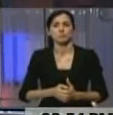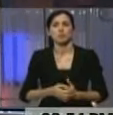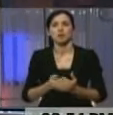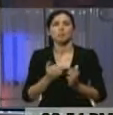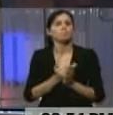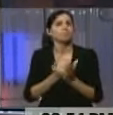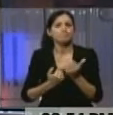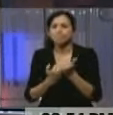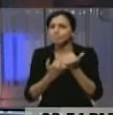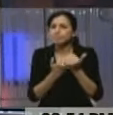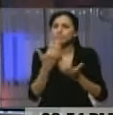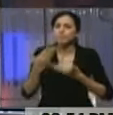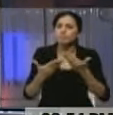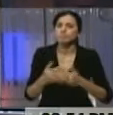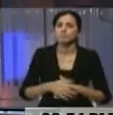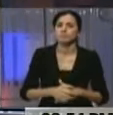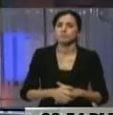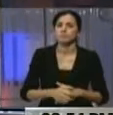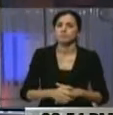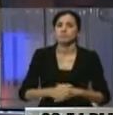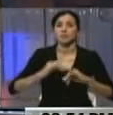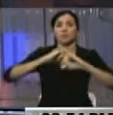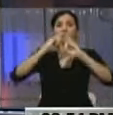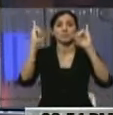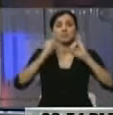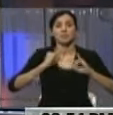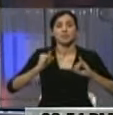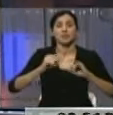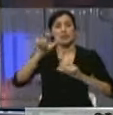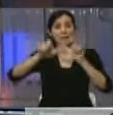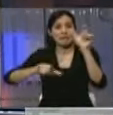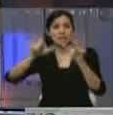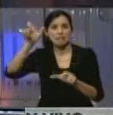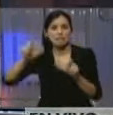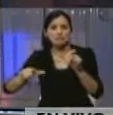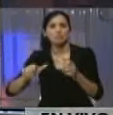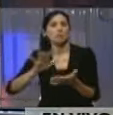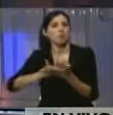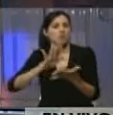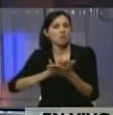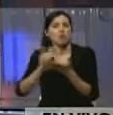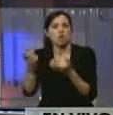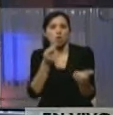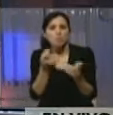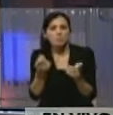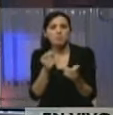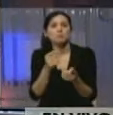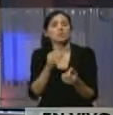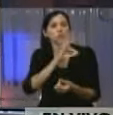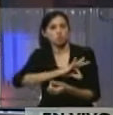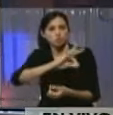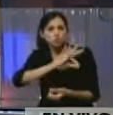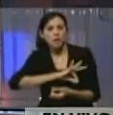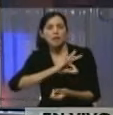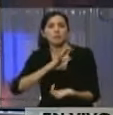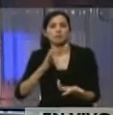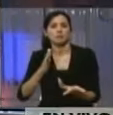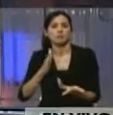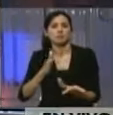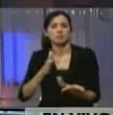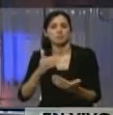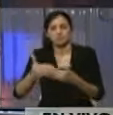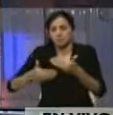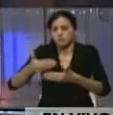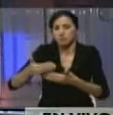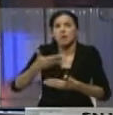construir la felicidad de nuestra gente, para la estabilidad económica, para la estabilidad social, para la generación